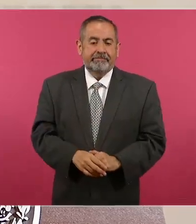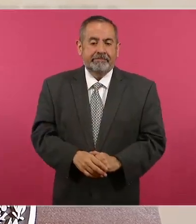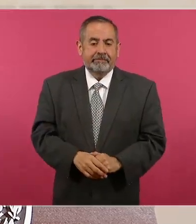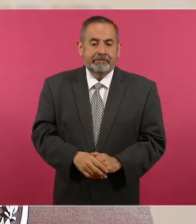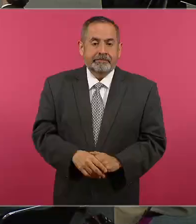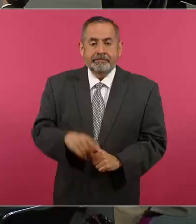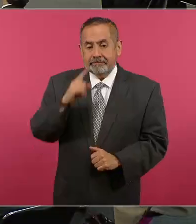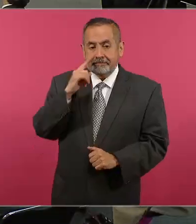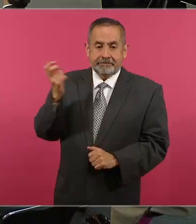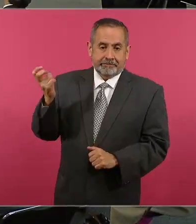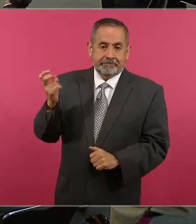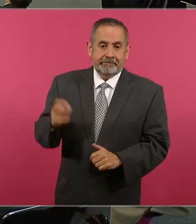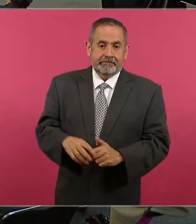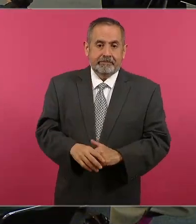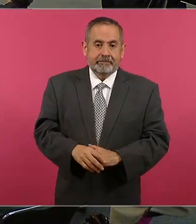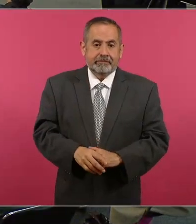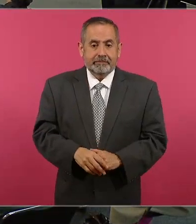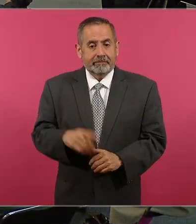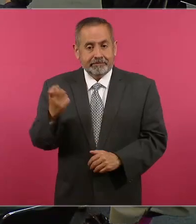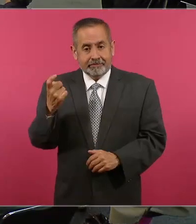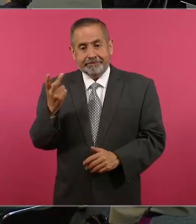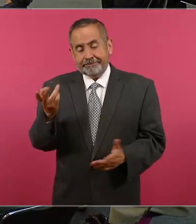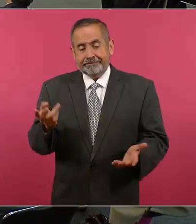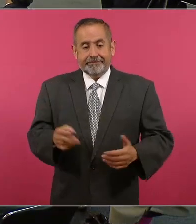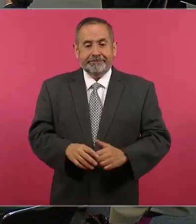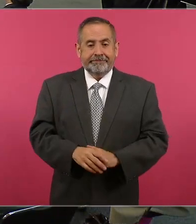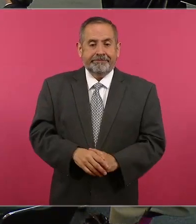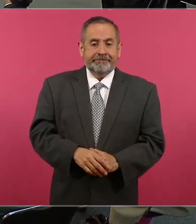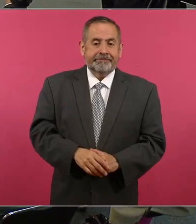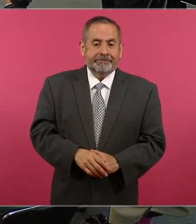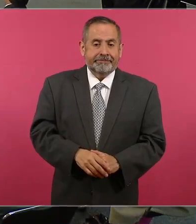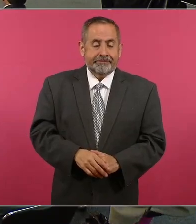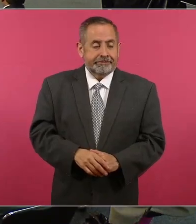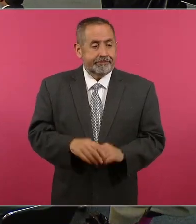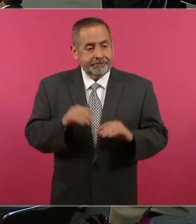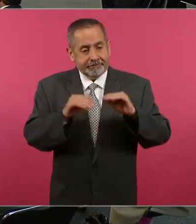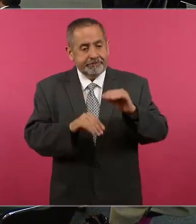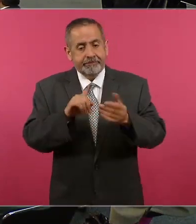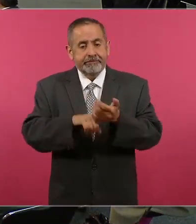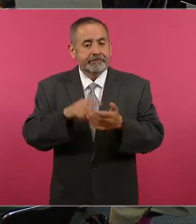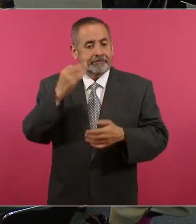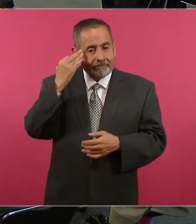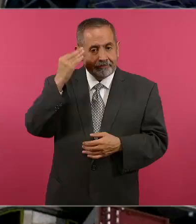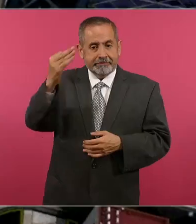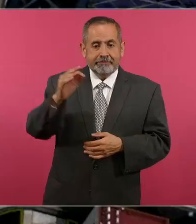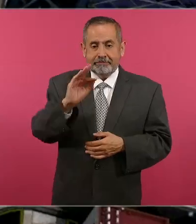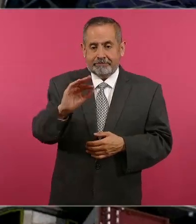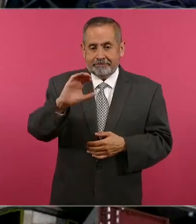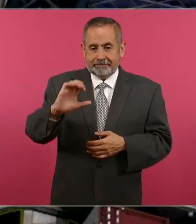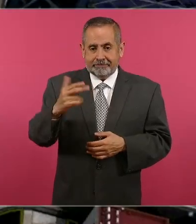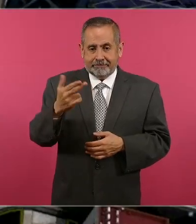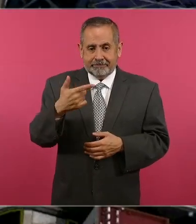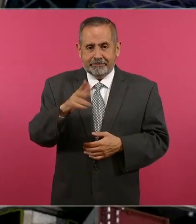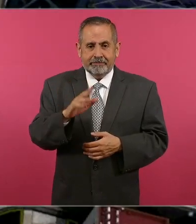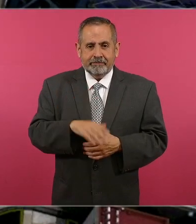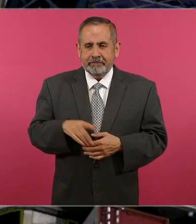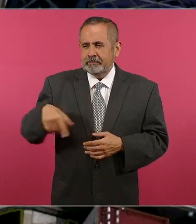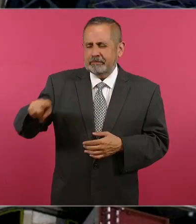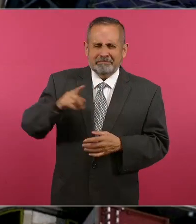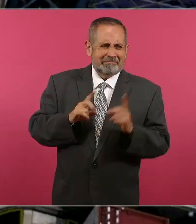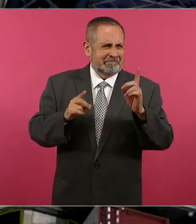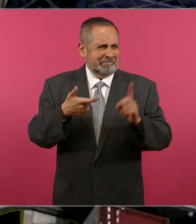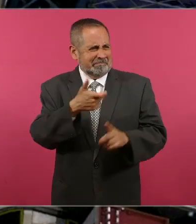Pero este monumento lo hicieron cuando Calderón fue muy